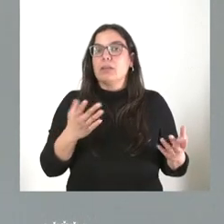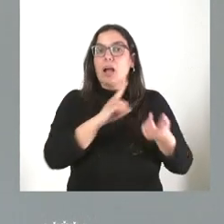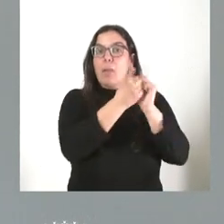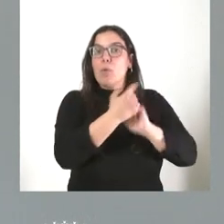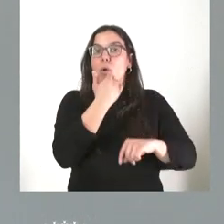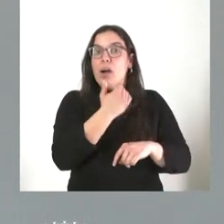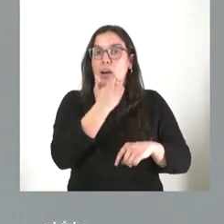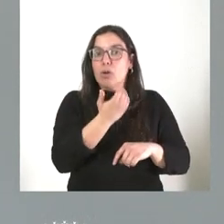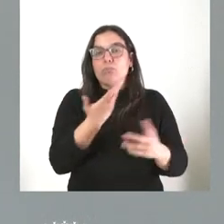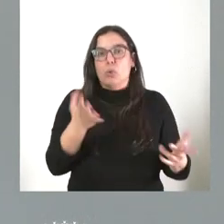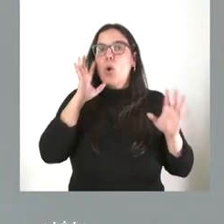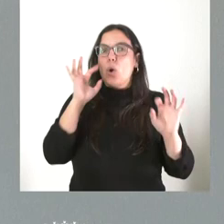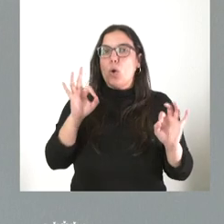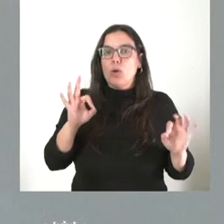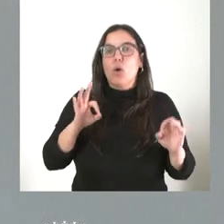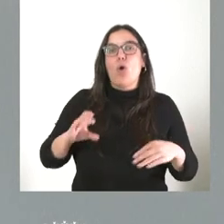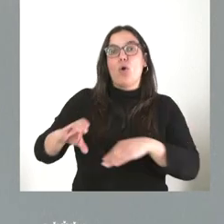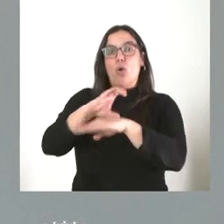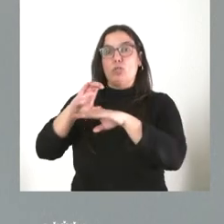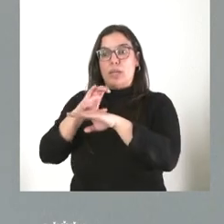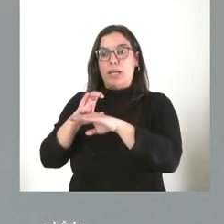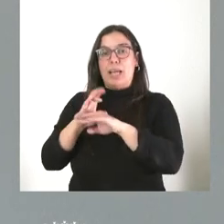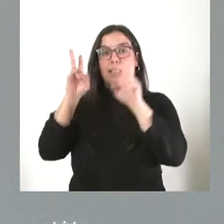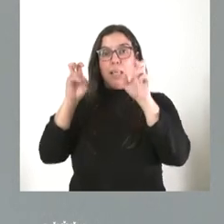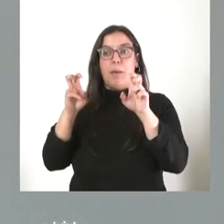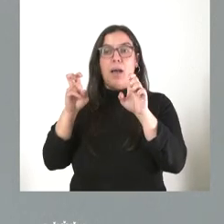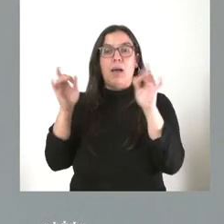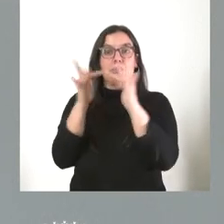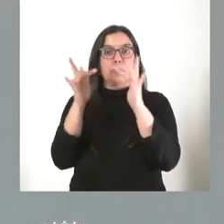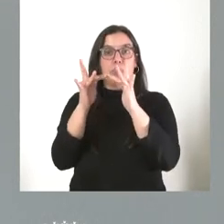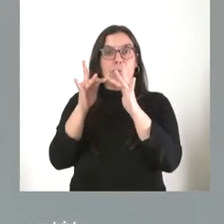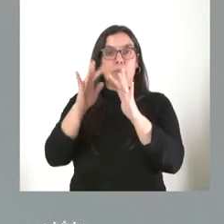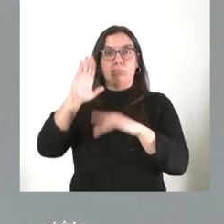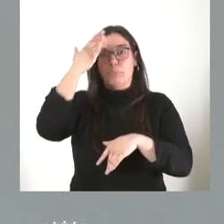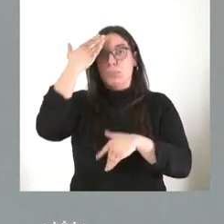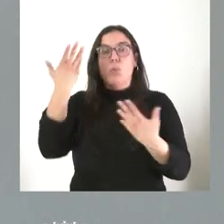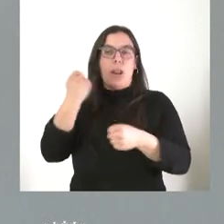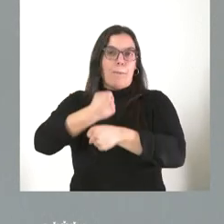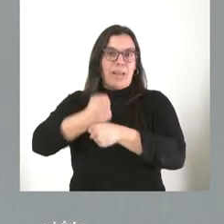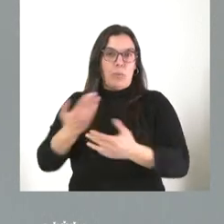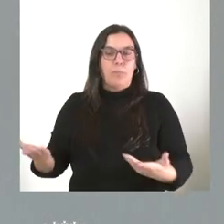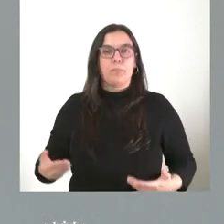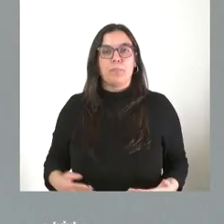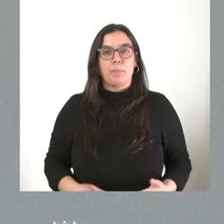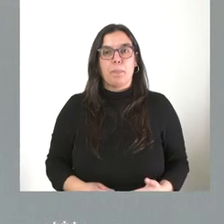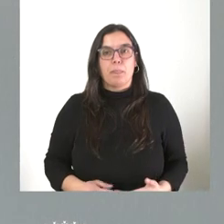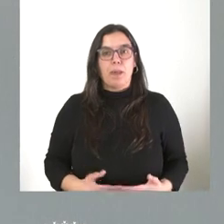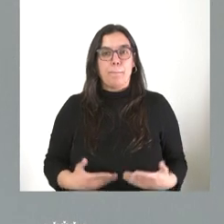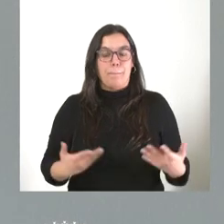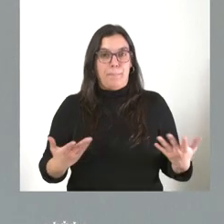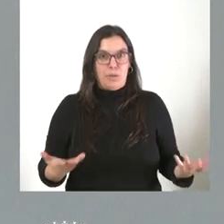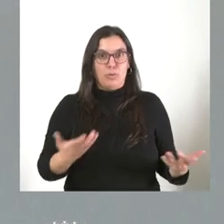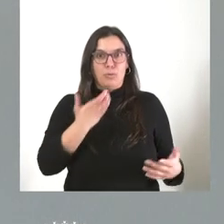pues lógicamente la consejería de interlocución en esta materia la consejería competencias que la consejería de empleo pero